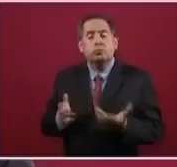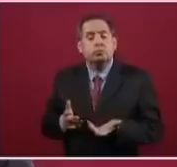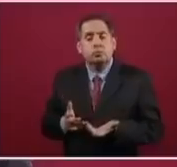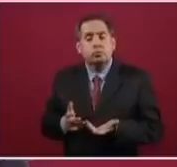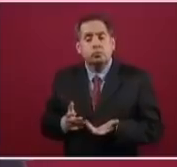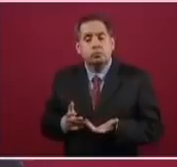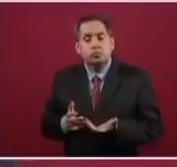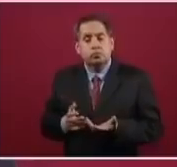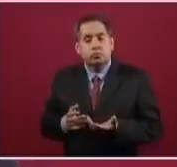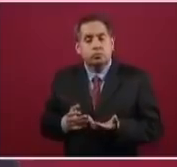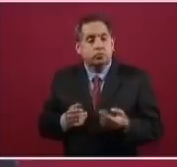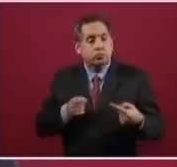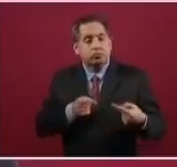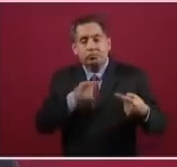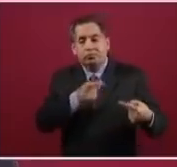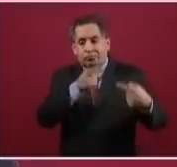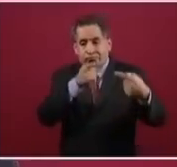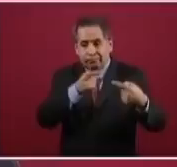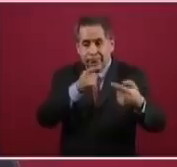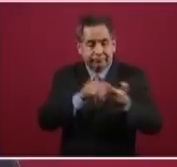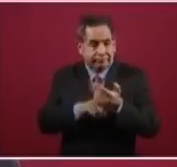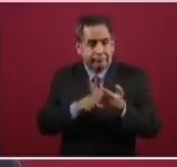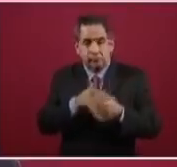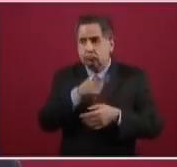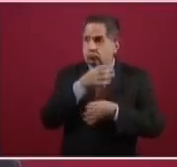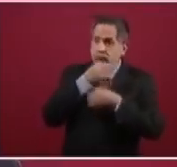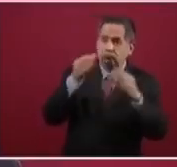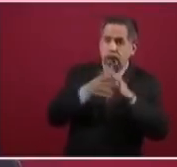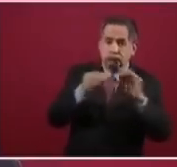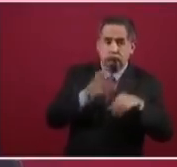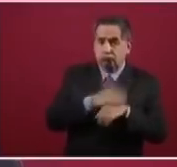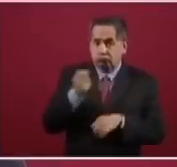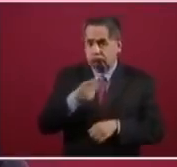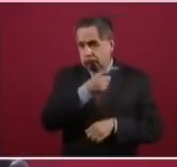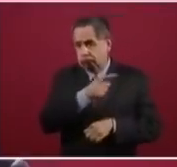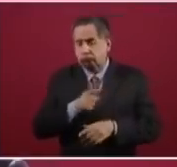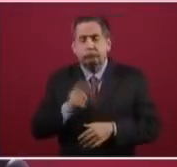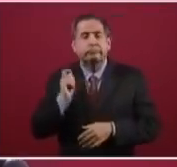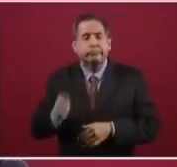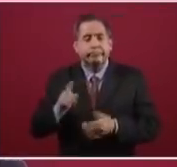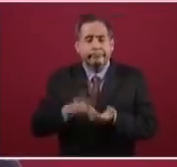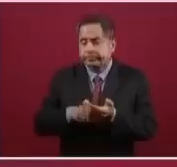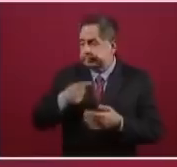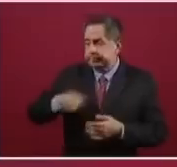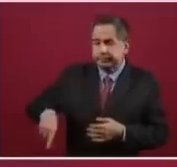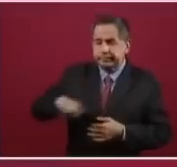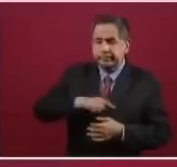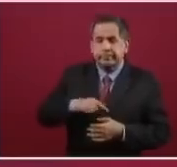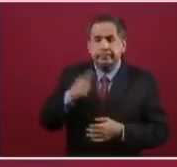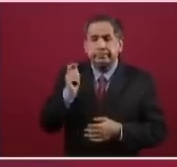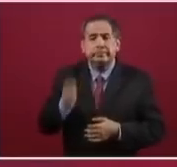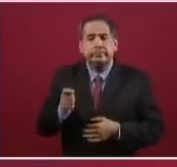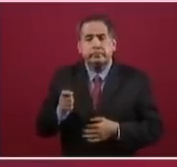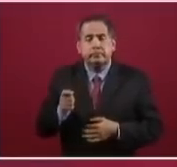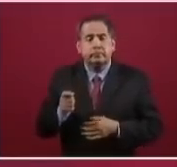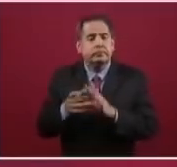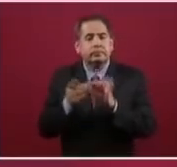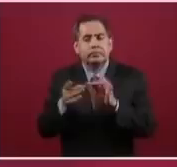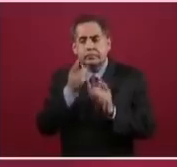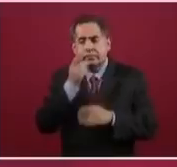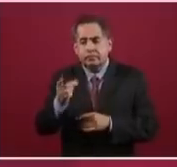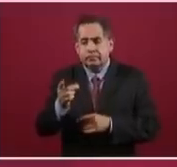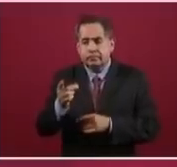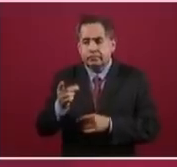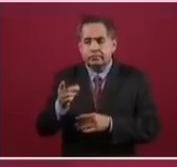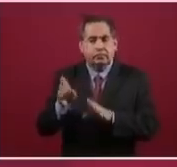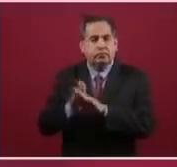en que las tensiones comerciales o incluso las declaraciones se han venido endureciendo lo que esto se traduce es lo que en términos técnicos en inglés